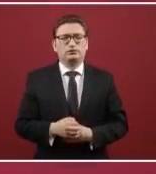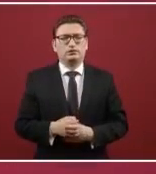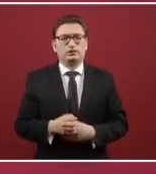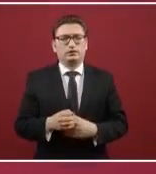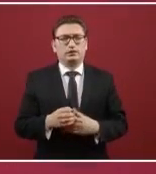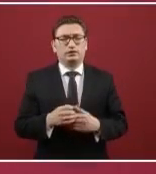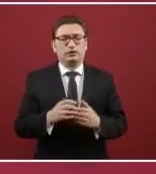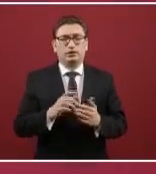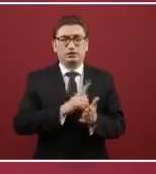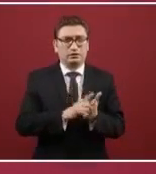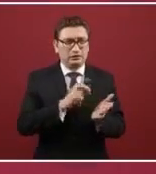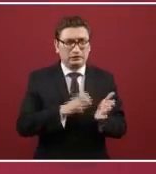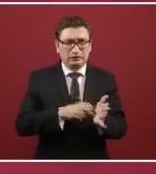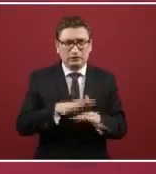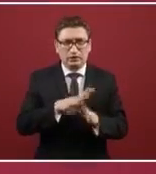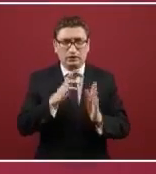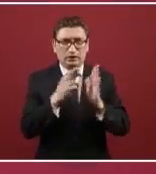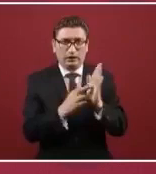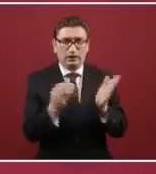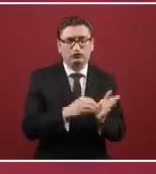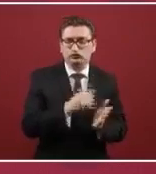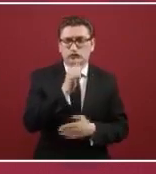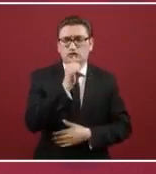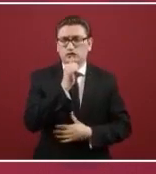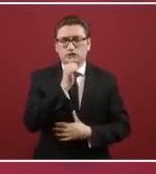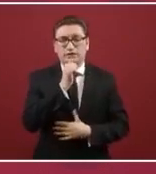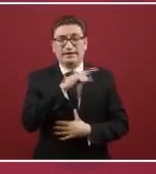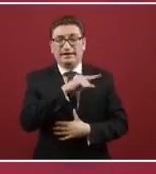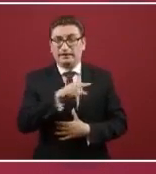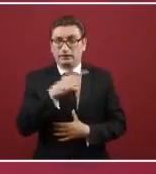la reforma. Querían